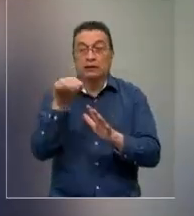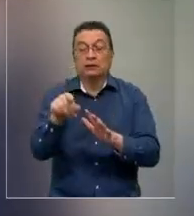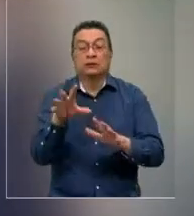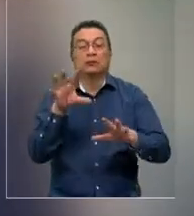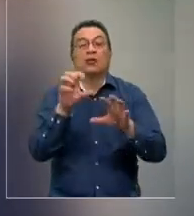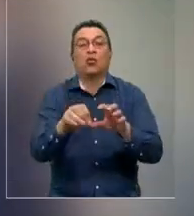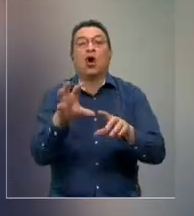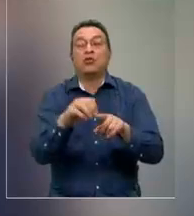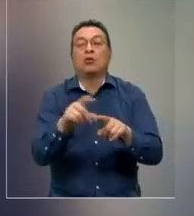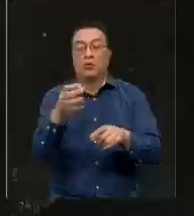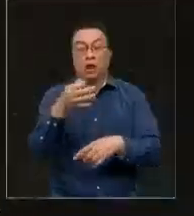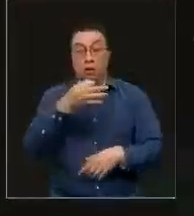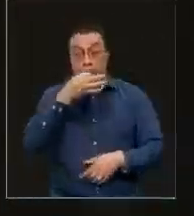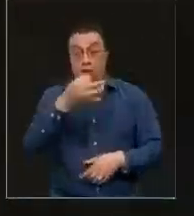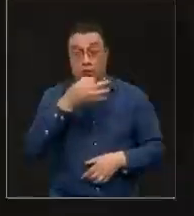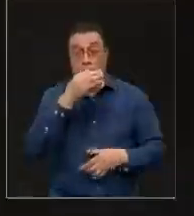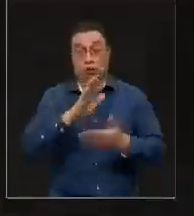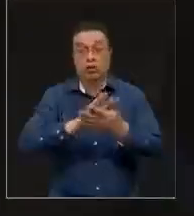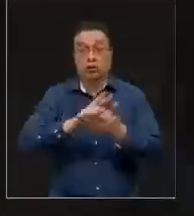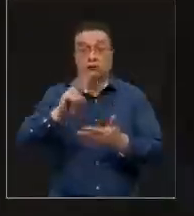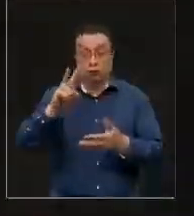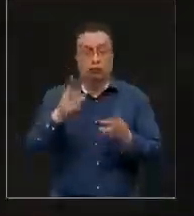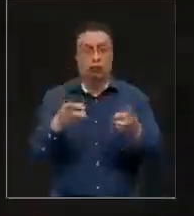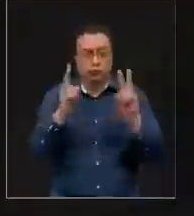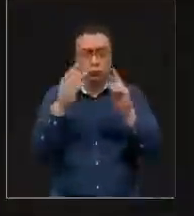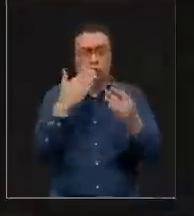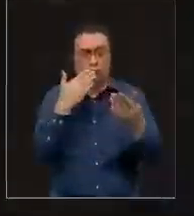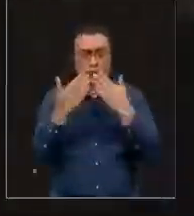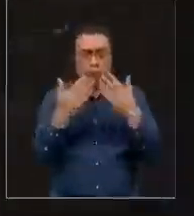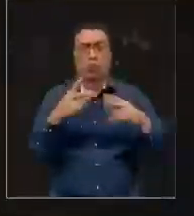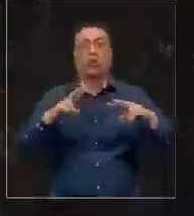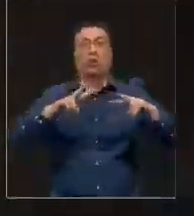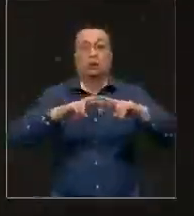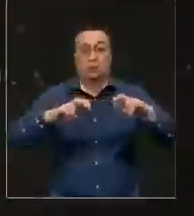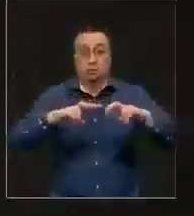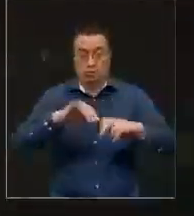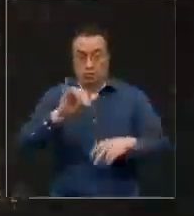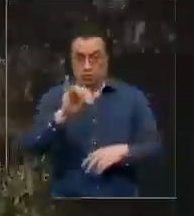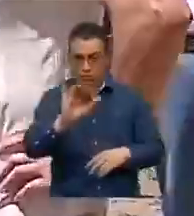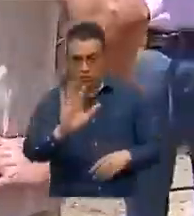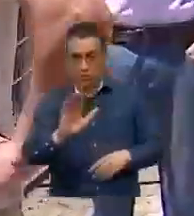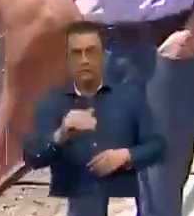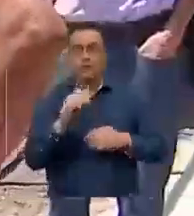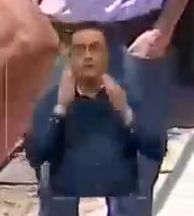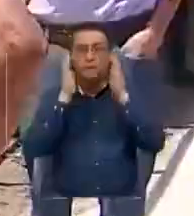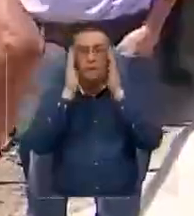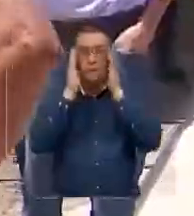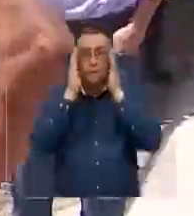agredida accedió a hablar con chilevisión noticias su versión la revisaremos más adelante